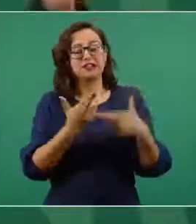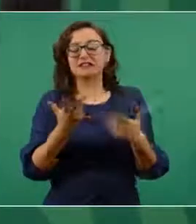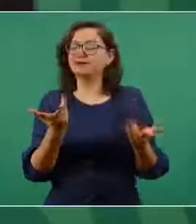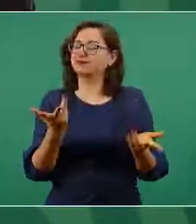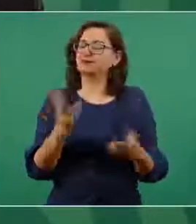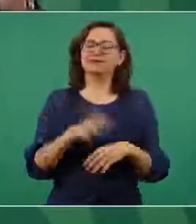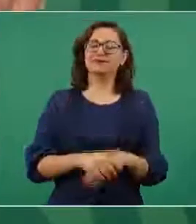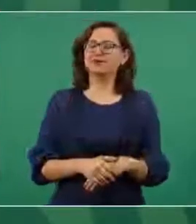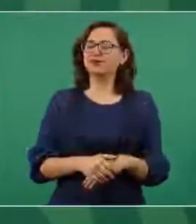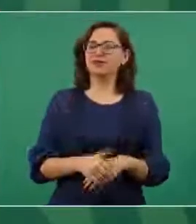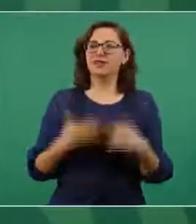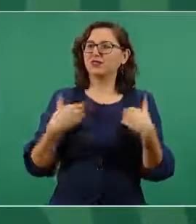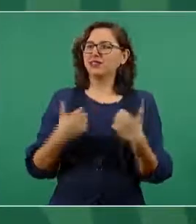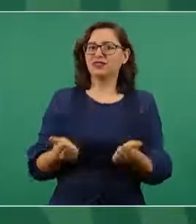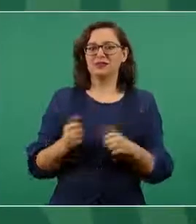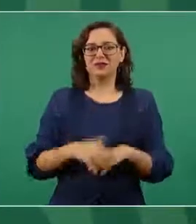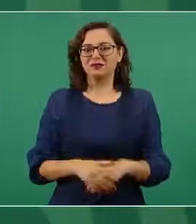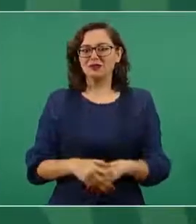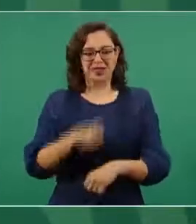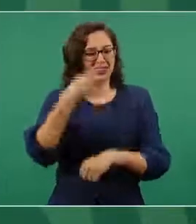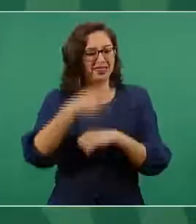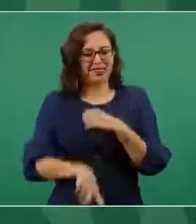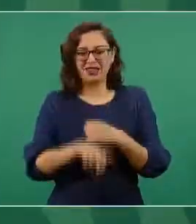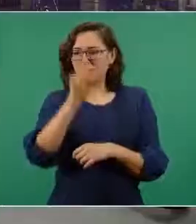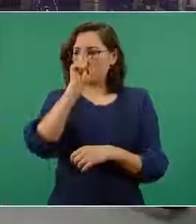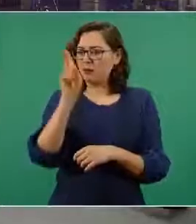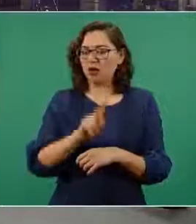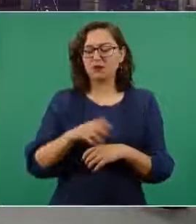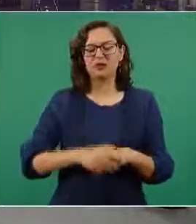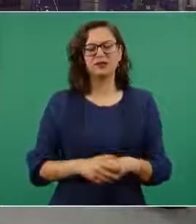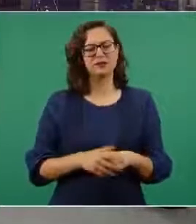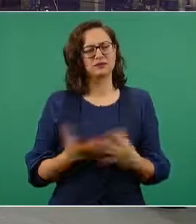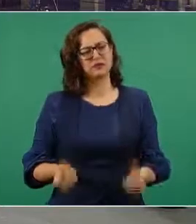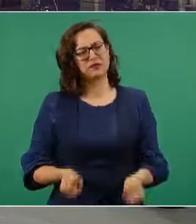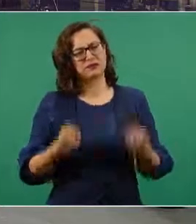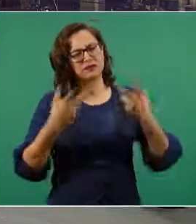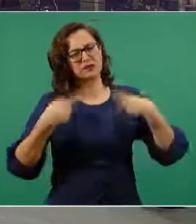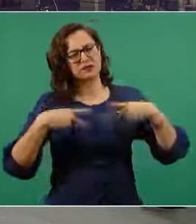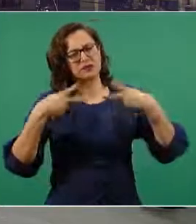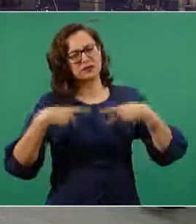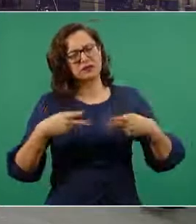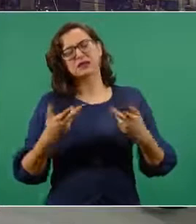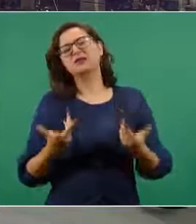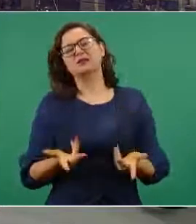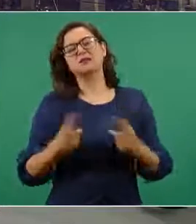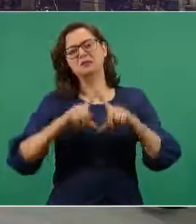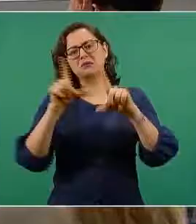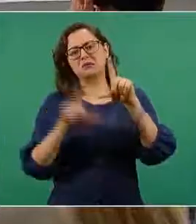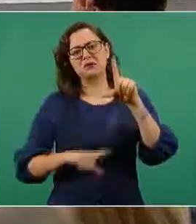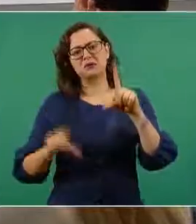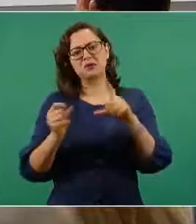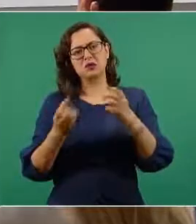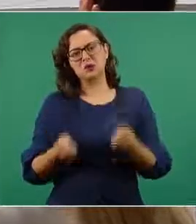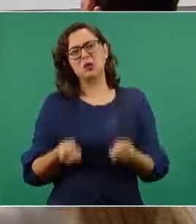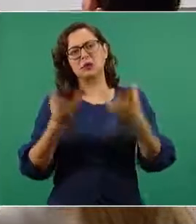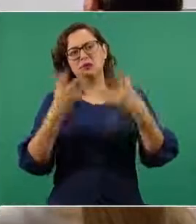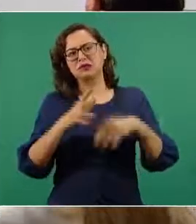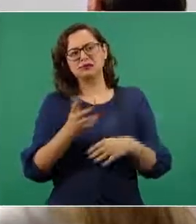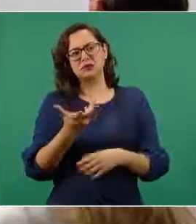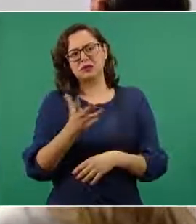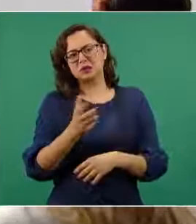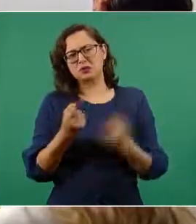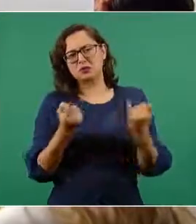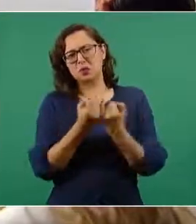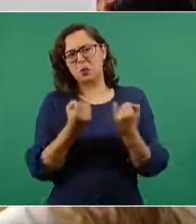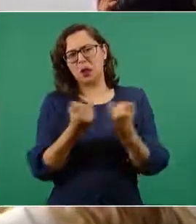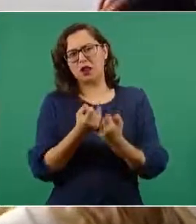con todo el daño que causaron. ¿Cuántos trabajadores pensionados y jubilados se encontrarían en esta situación en el país? ¿Tienen el dato del IMSS?